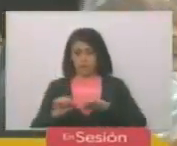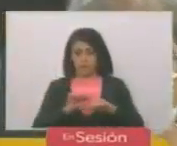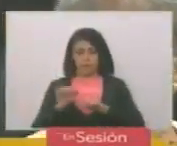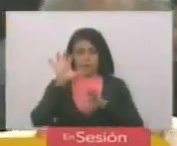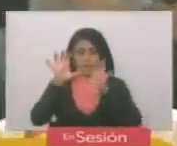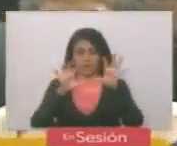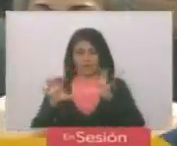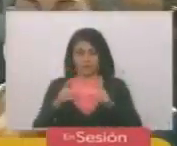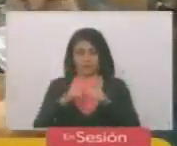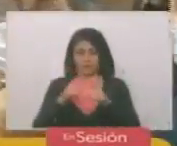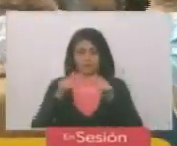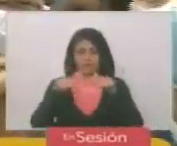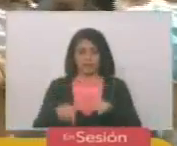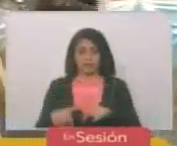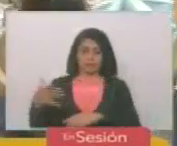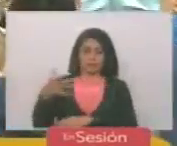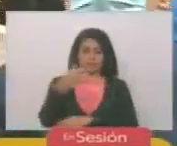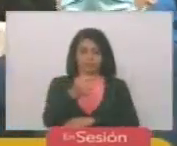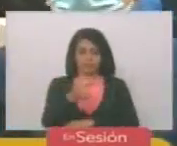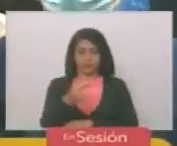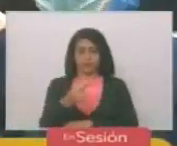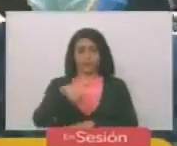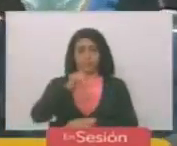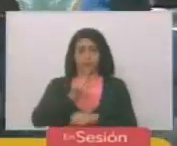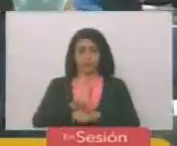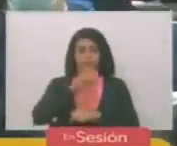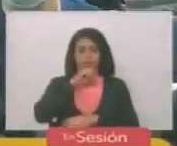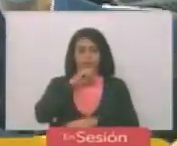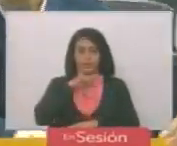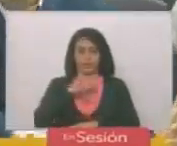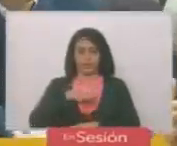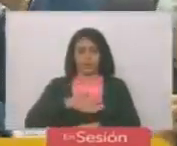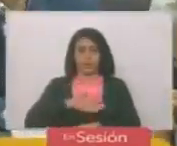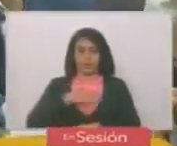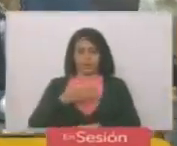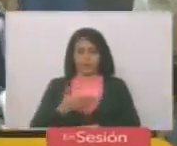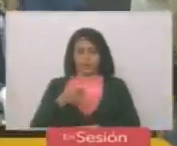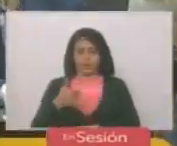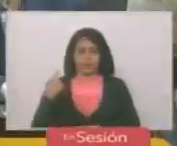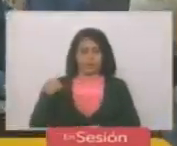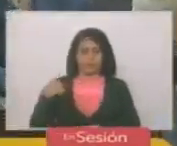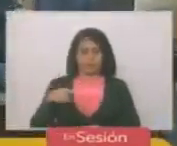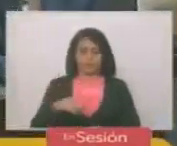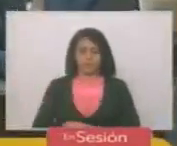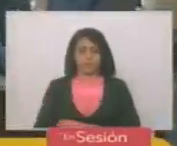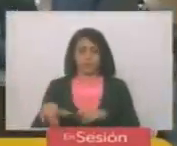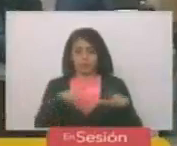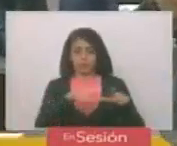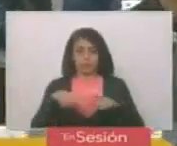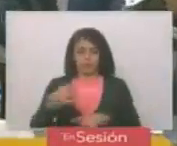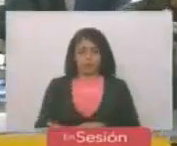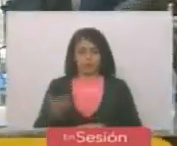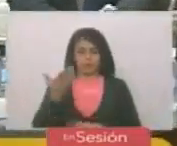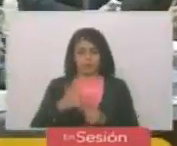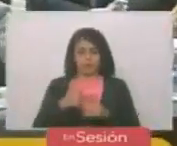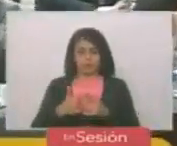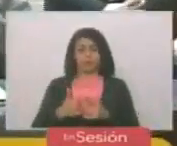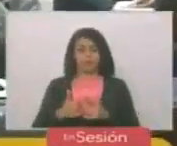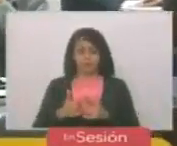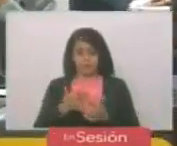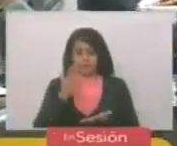Países No Alineados ha logrado un hito histórico de poder tener un espacio importante y de poder